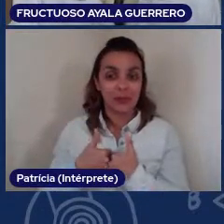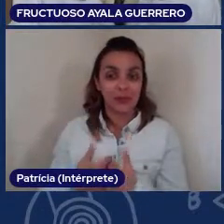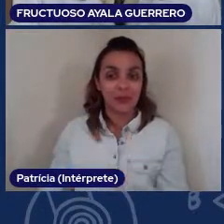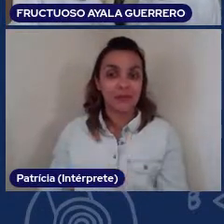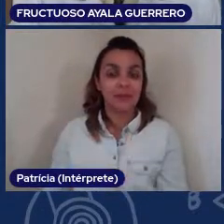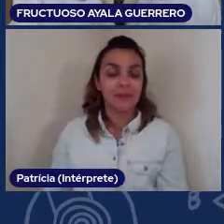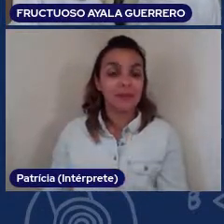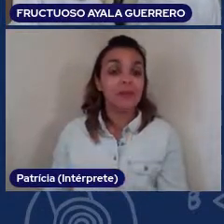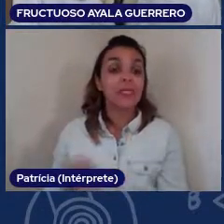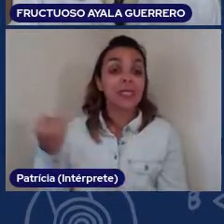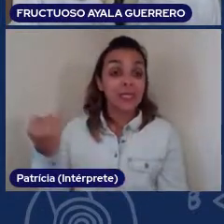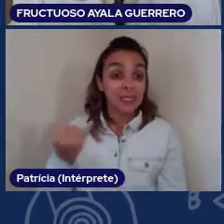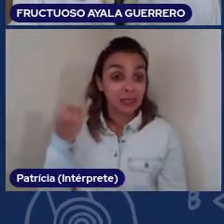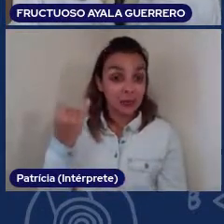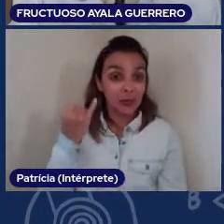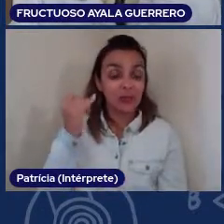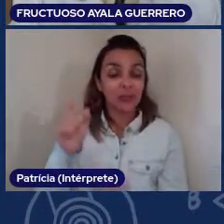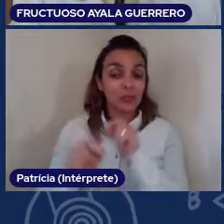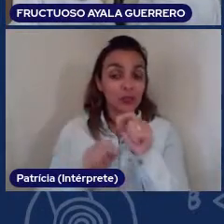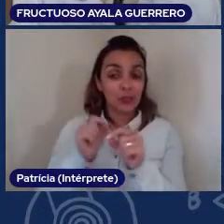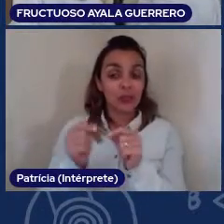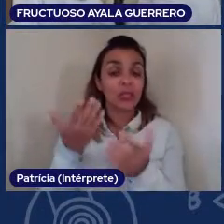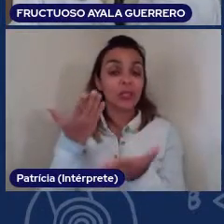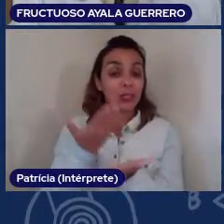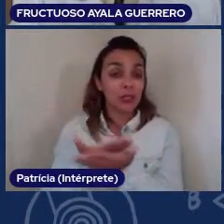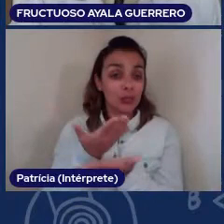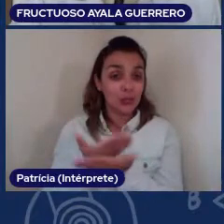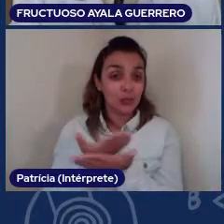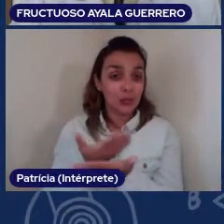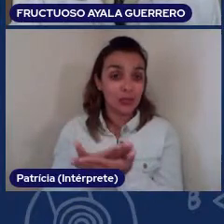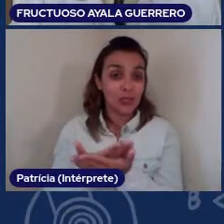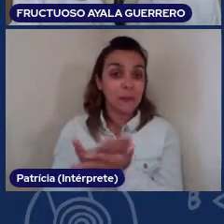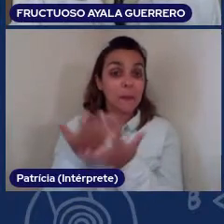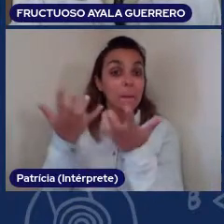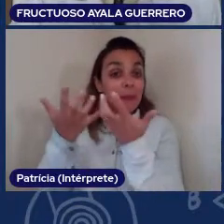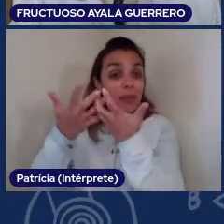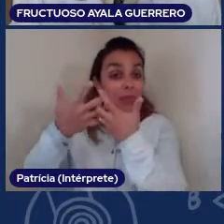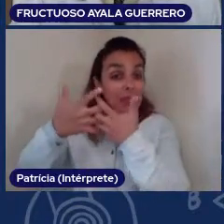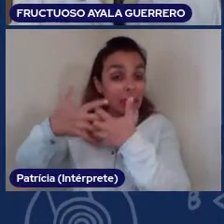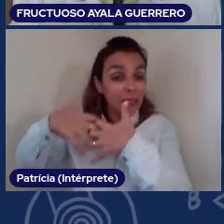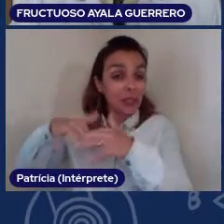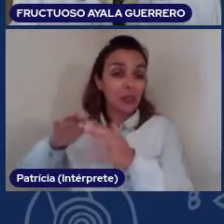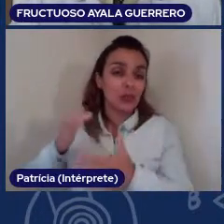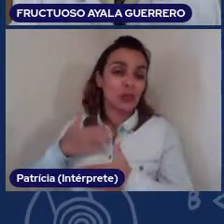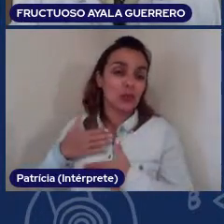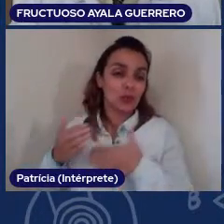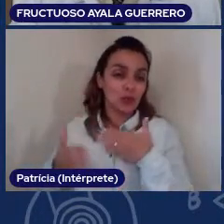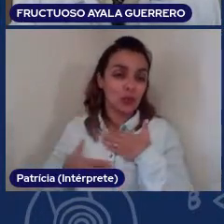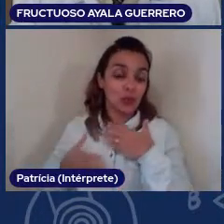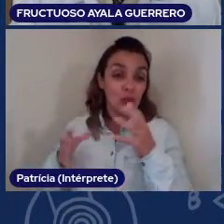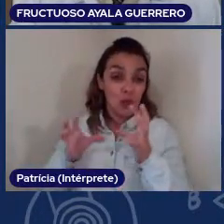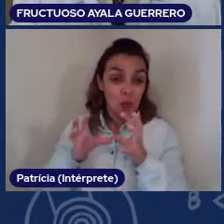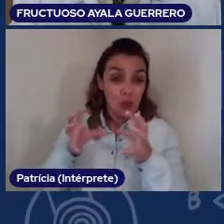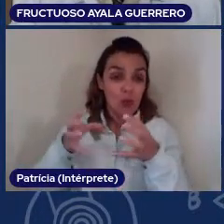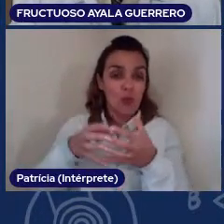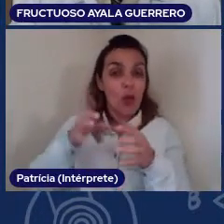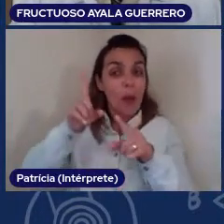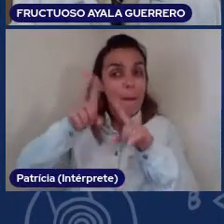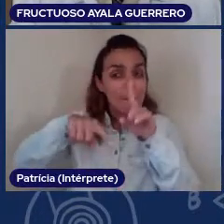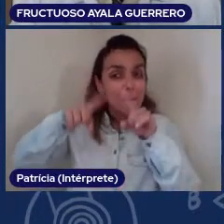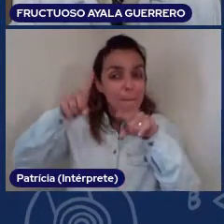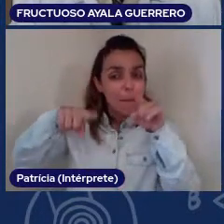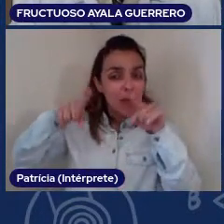importante estudiar la neurofisiología de este conjunto de ondas que